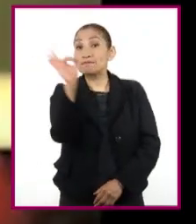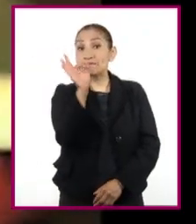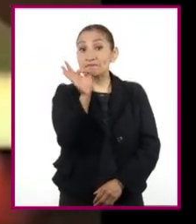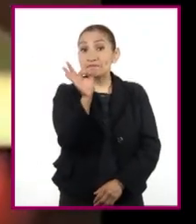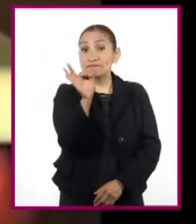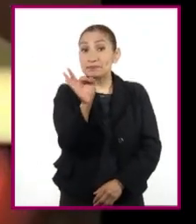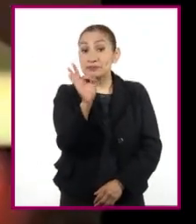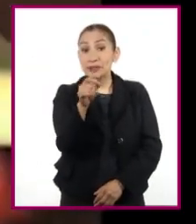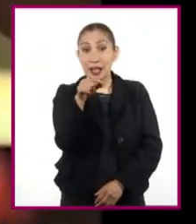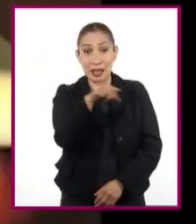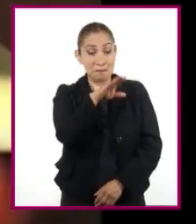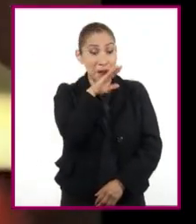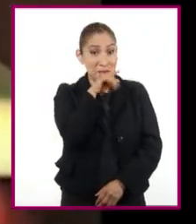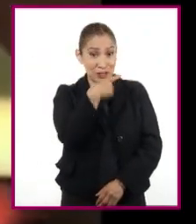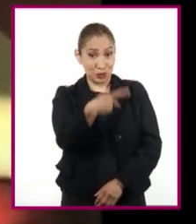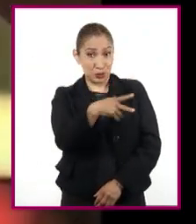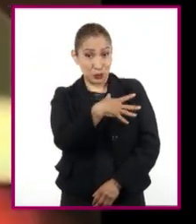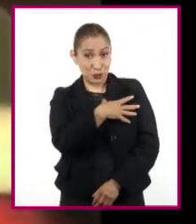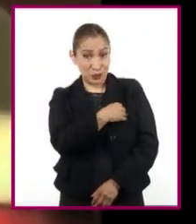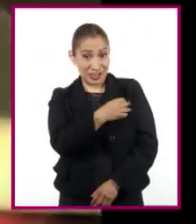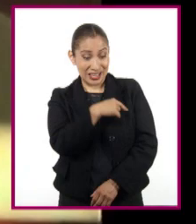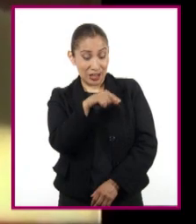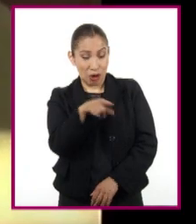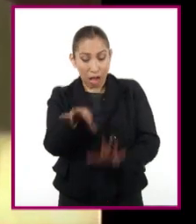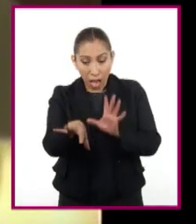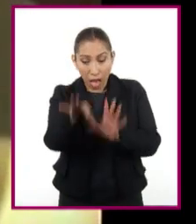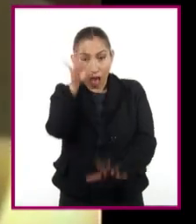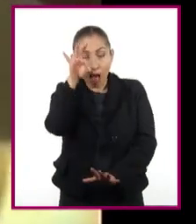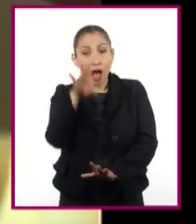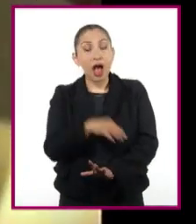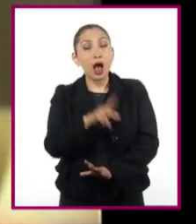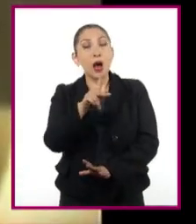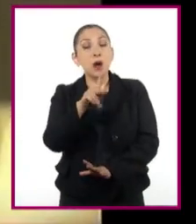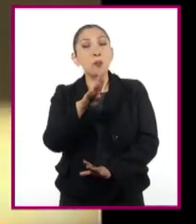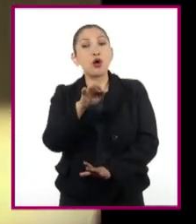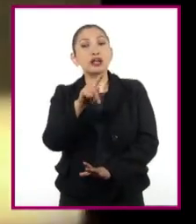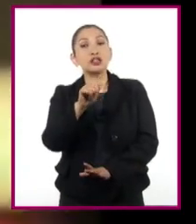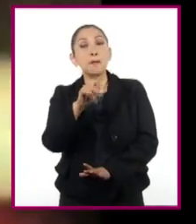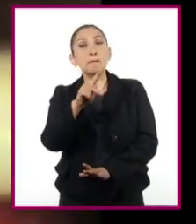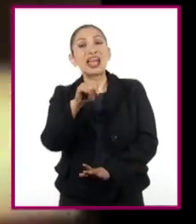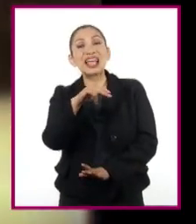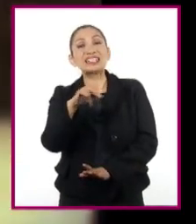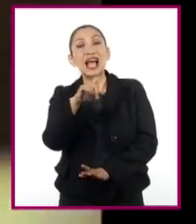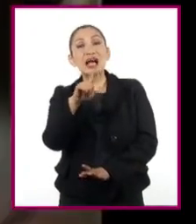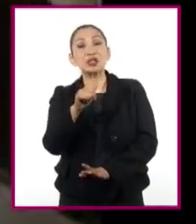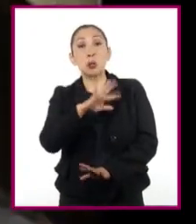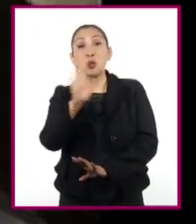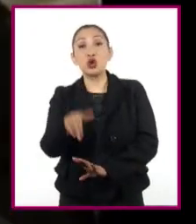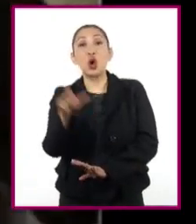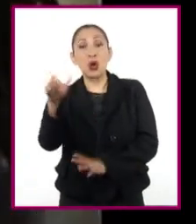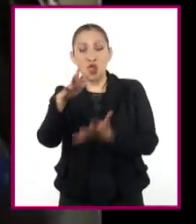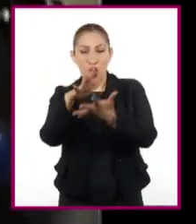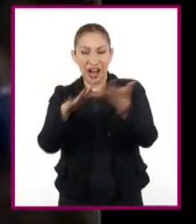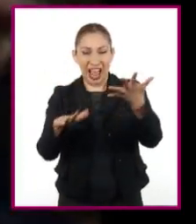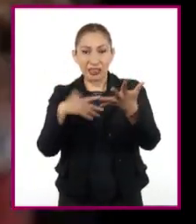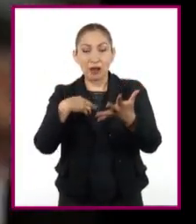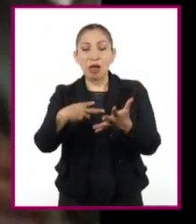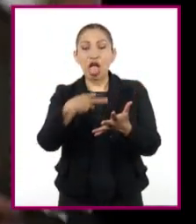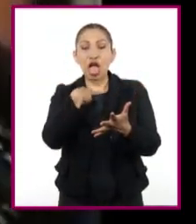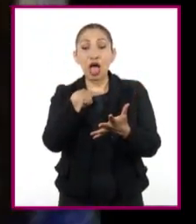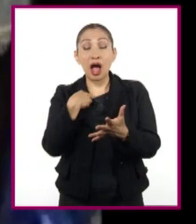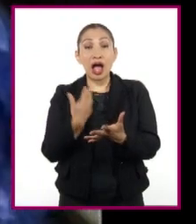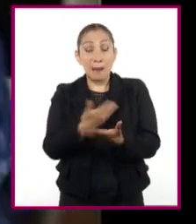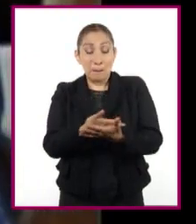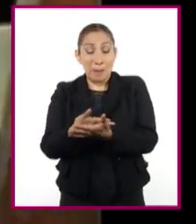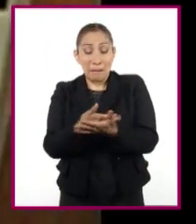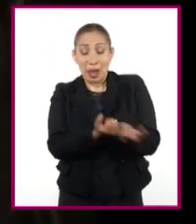Posiblemente, la madre de esta cría, encontrada en las costas de Puerto Peñasco, murió cuando sacaron la red. La pequeña